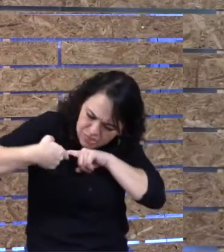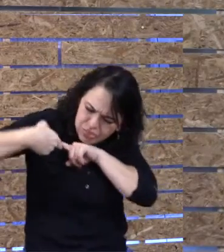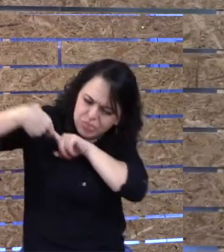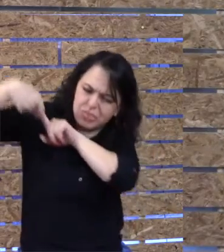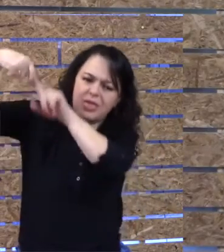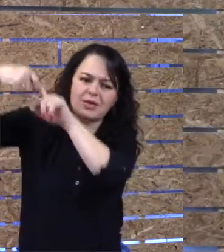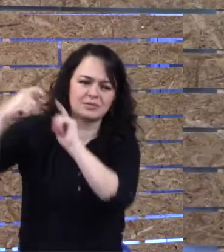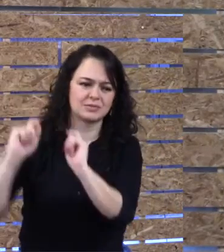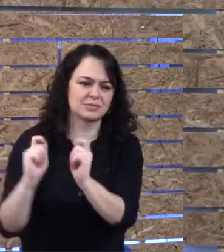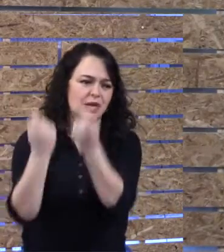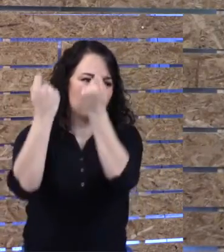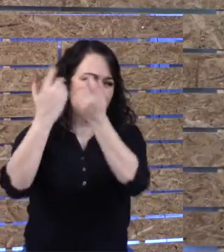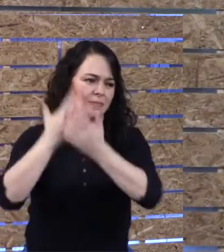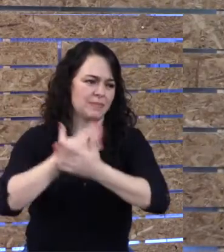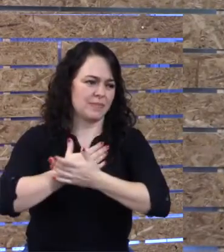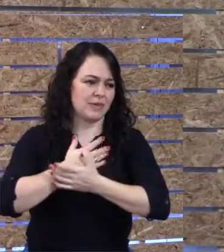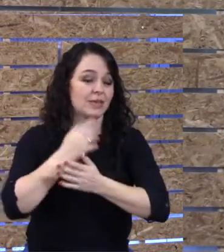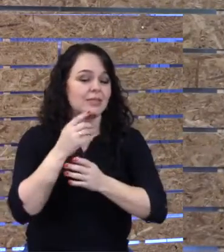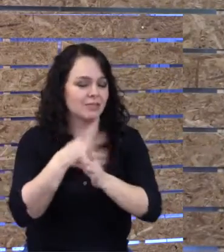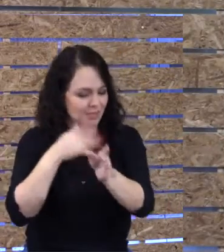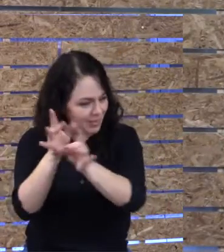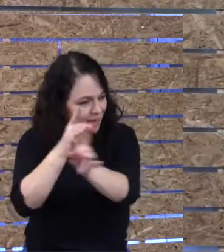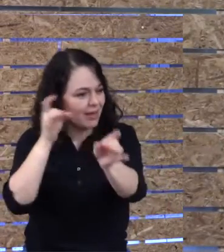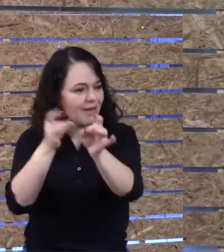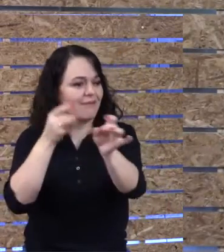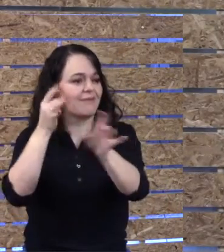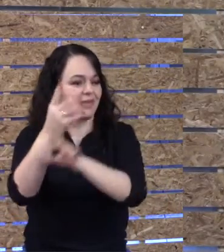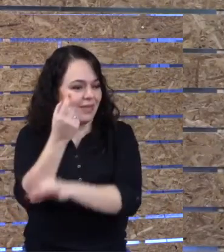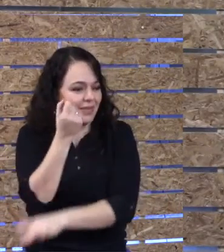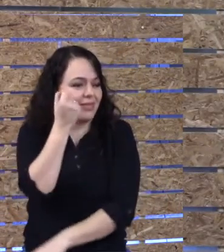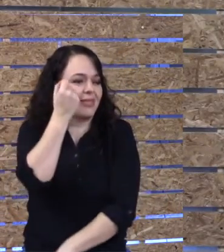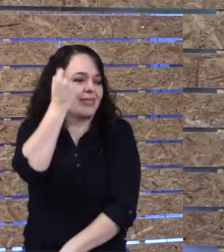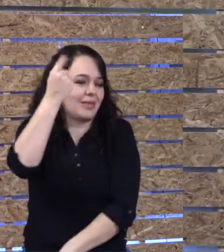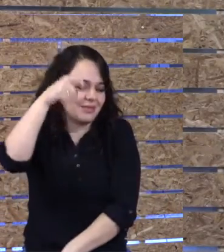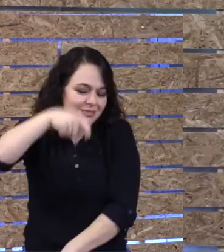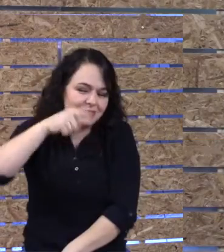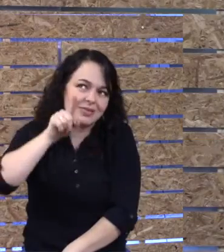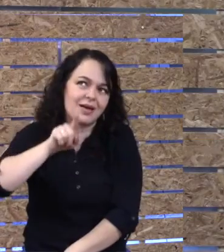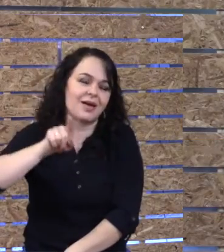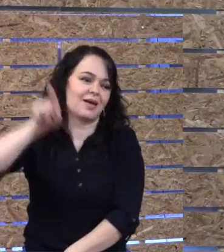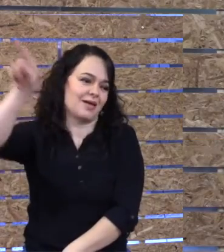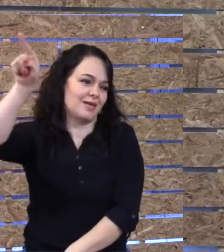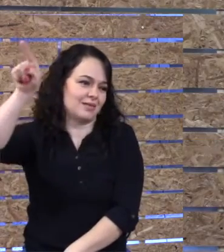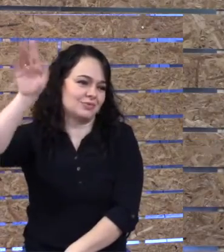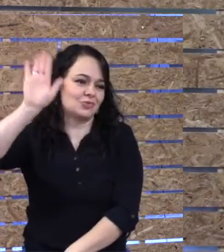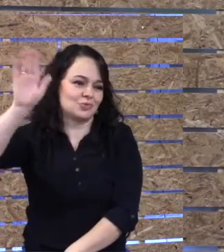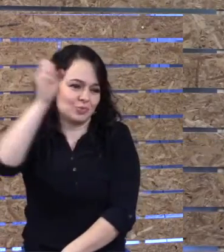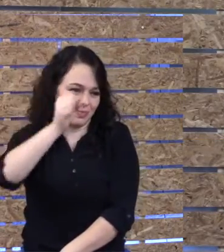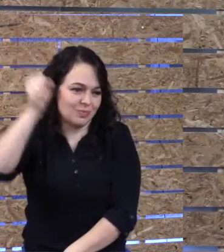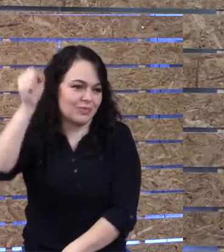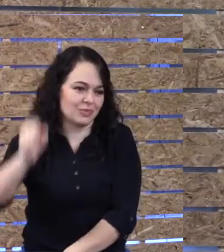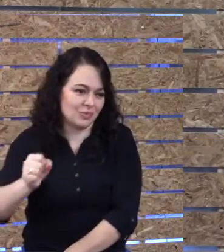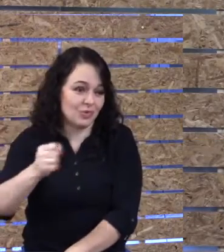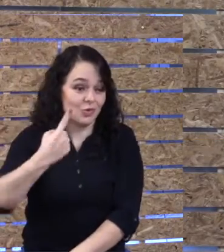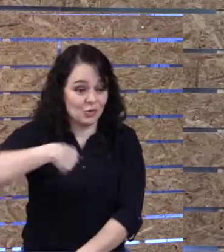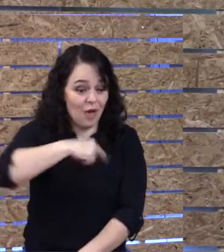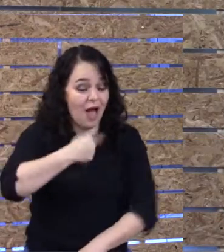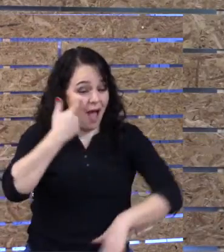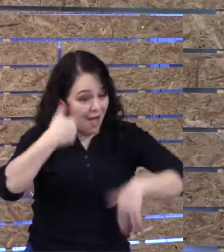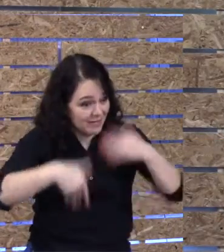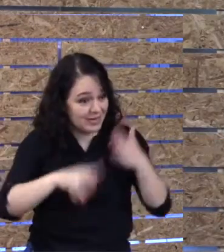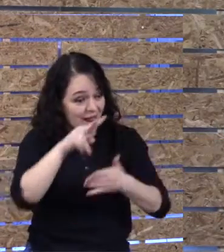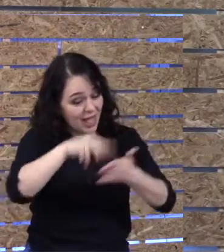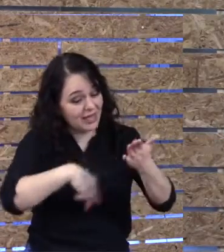A veces leemos el Salmo 23 como si fuéramos colegas del pastor, para cualificar las iglesias